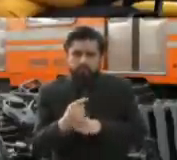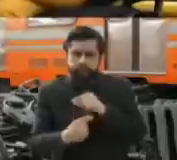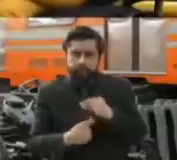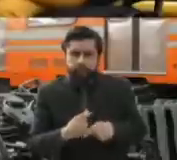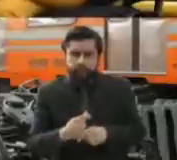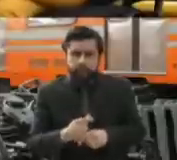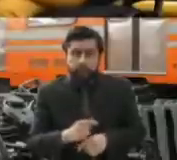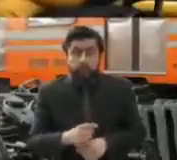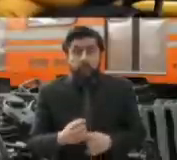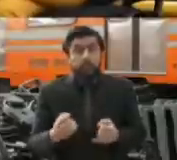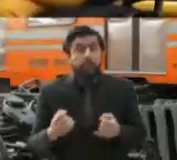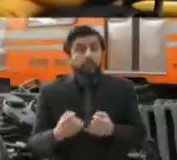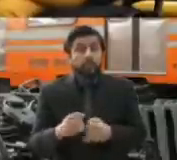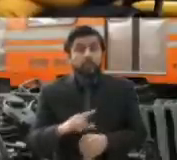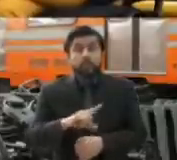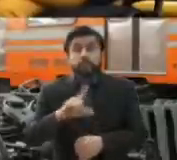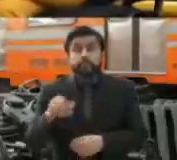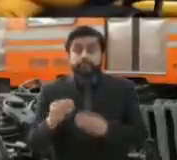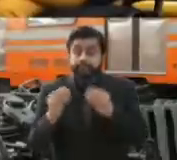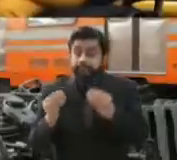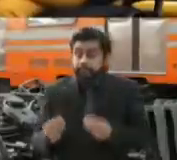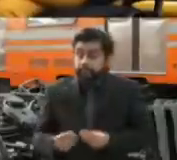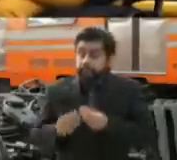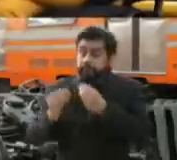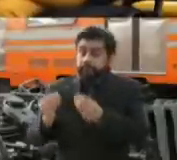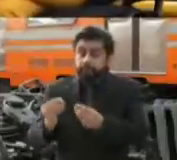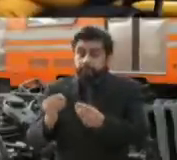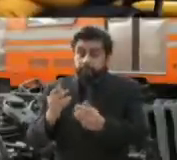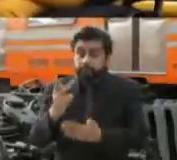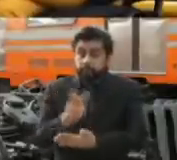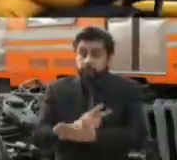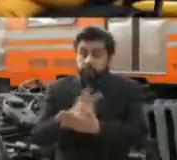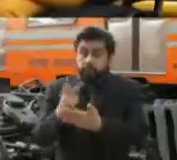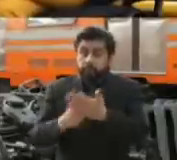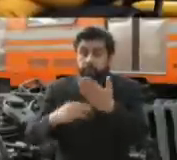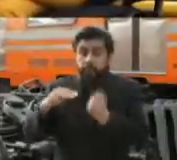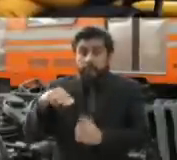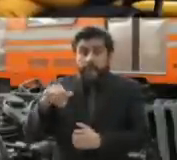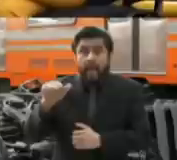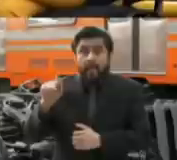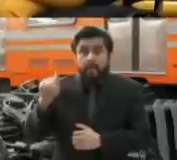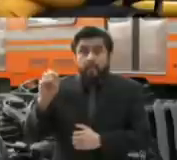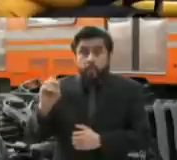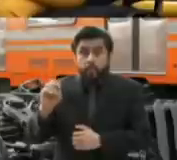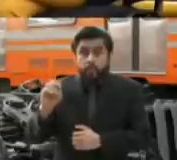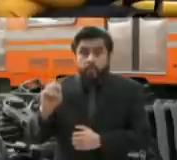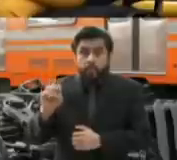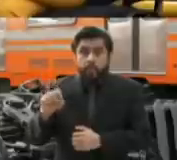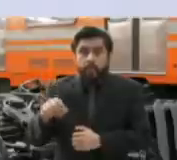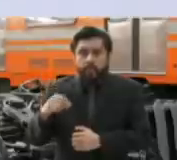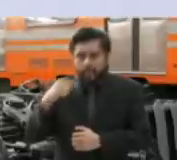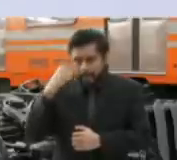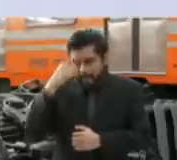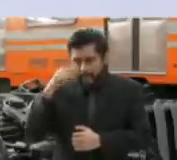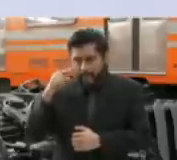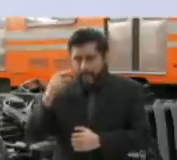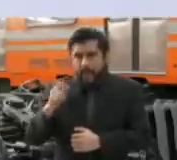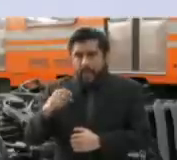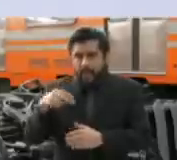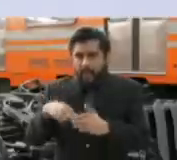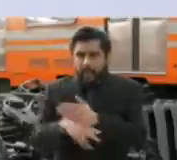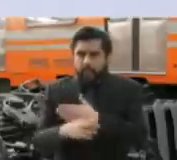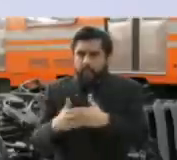plan maestro para la modernización de la línea 2. Entonces, el programa de suministro,